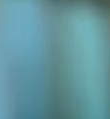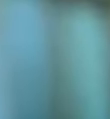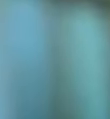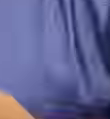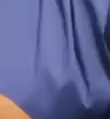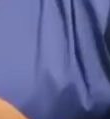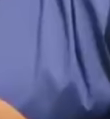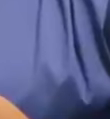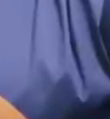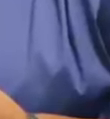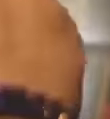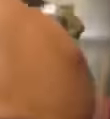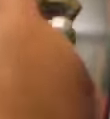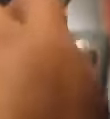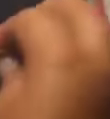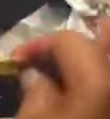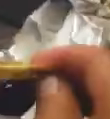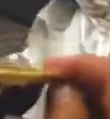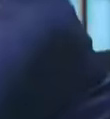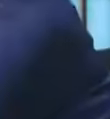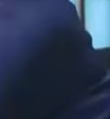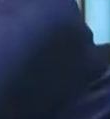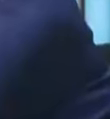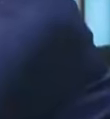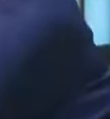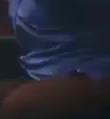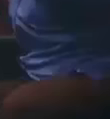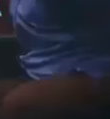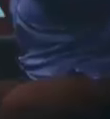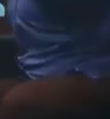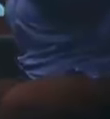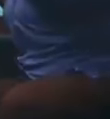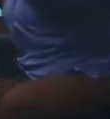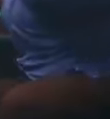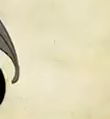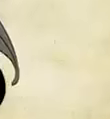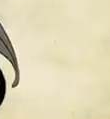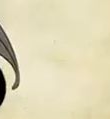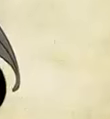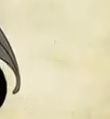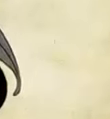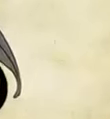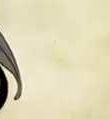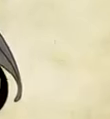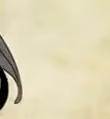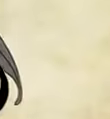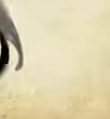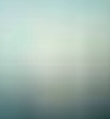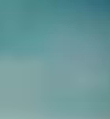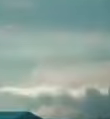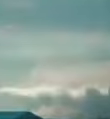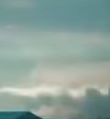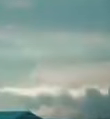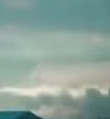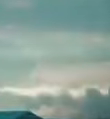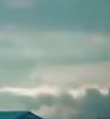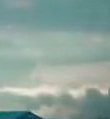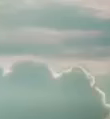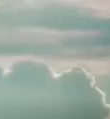historia de olores y sabores. Un buen chocolate es su aroma, su sabor. El gran cacao.